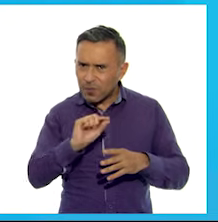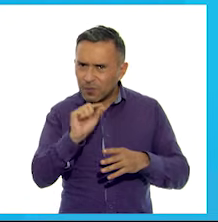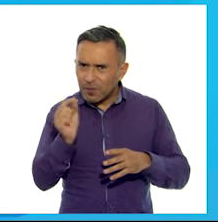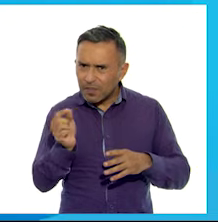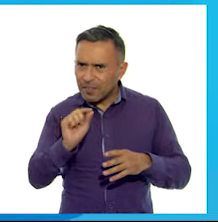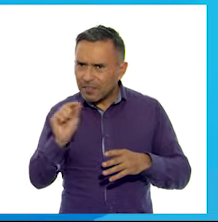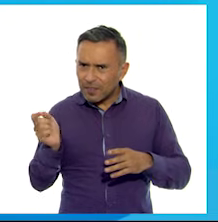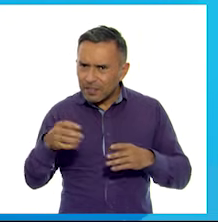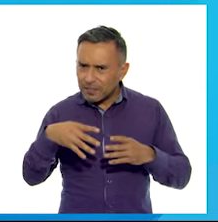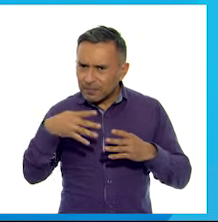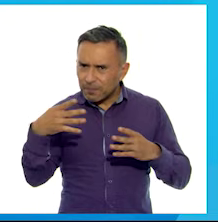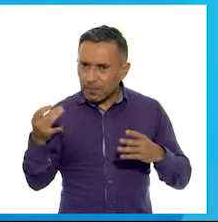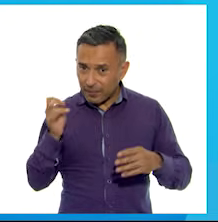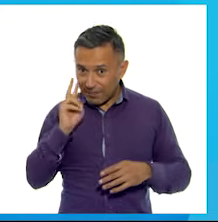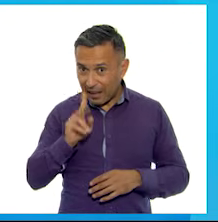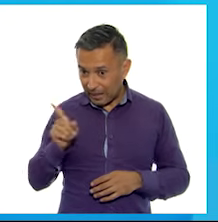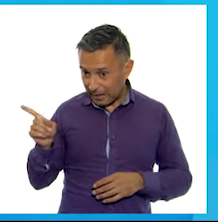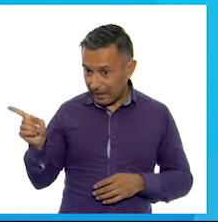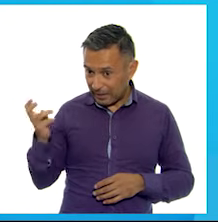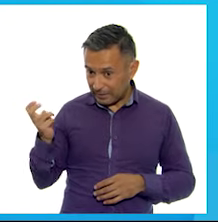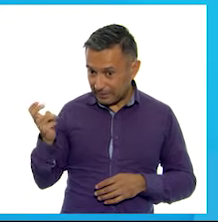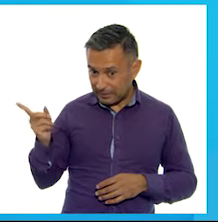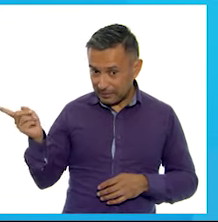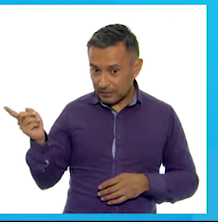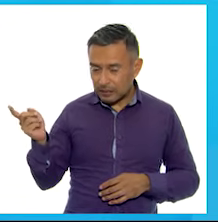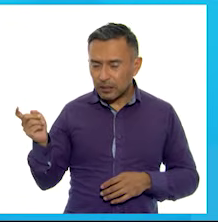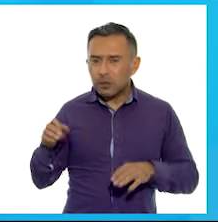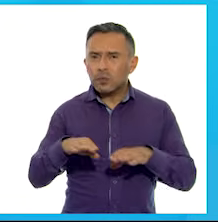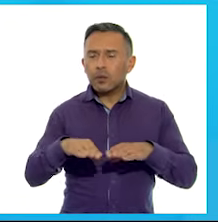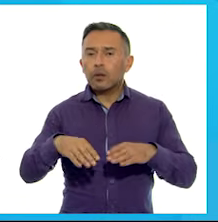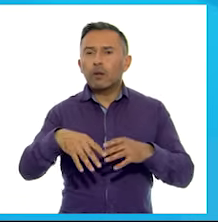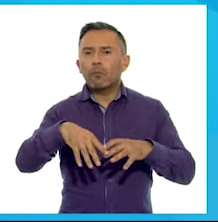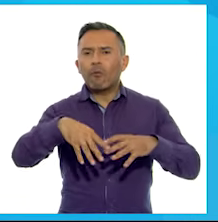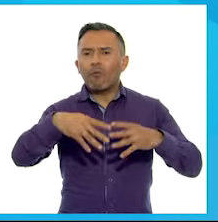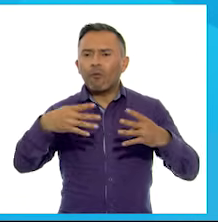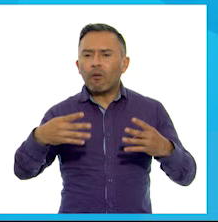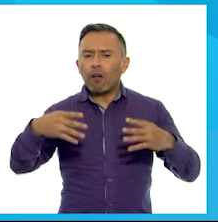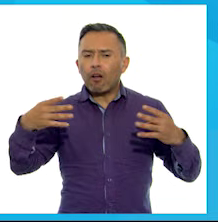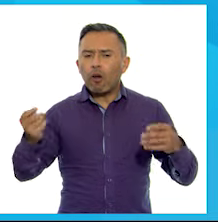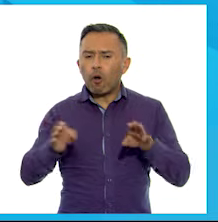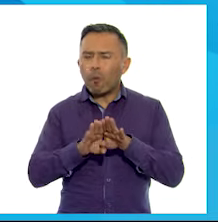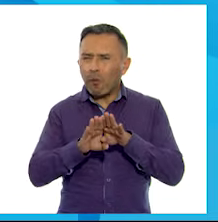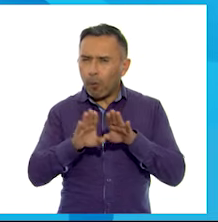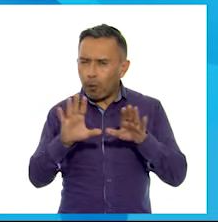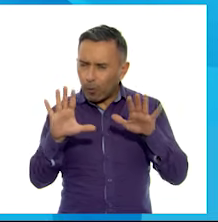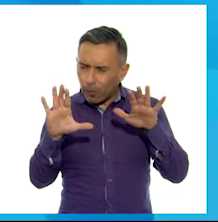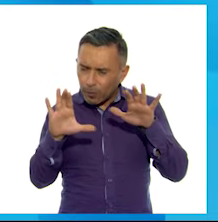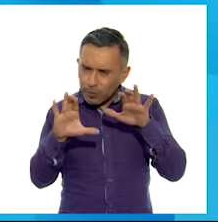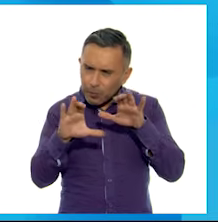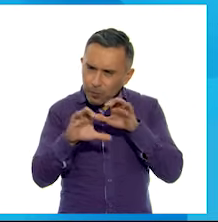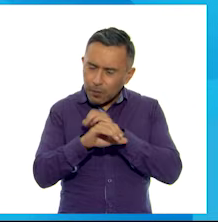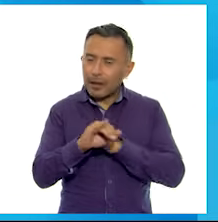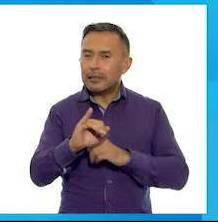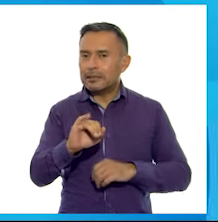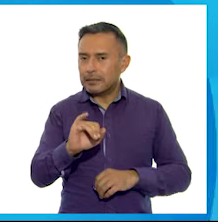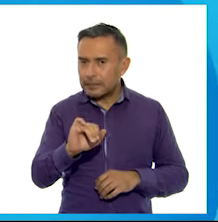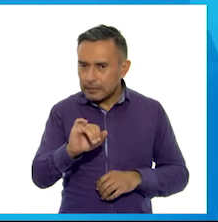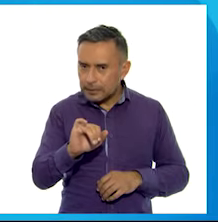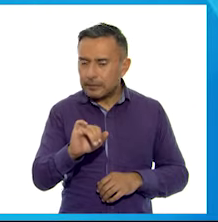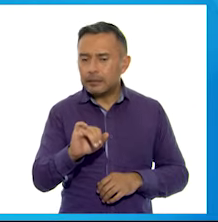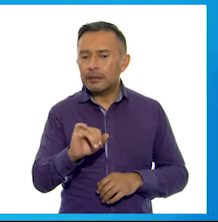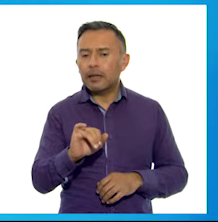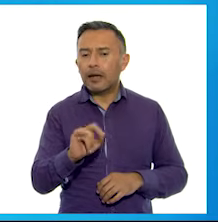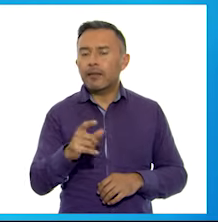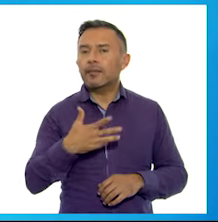niñas y niños, estas líneas que están aquí en el piso. Que son las que le dan como sombrita, ¿verdad? Sí, como que identifican ahí